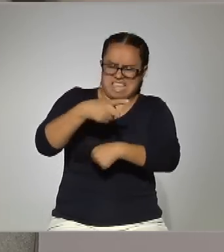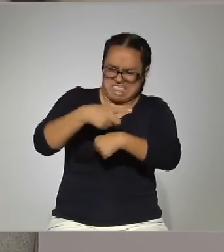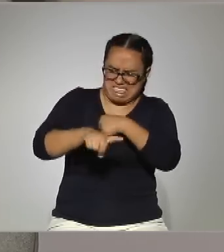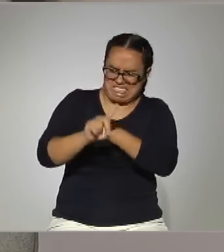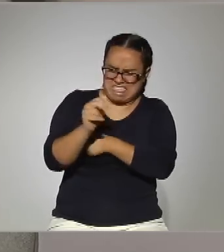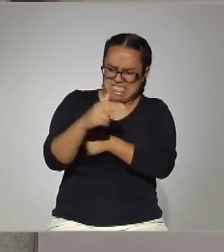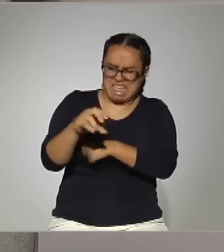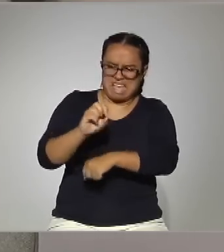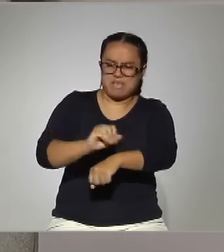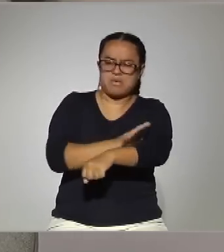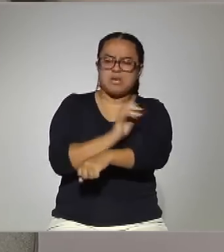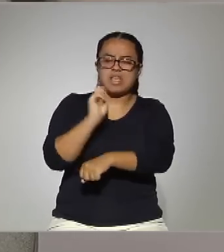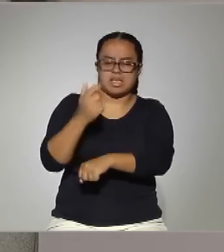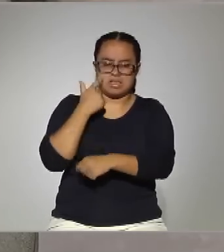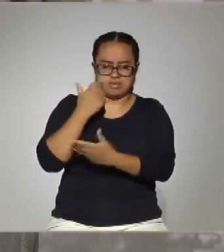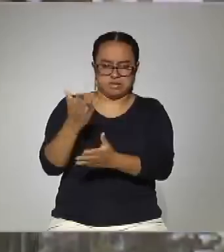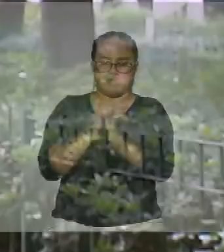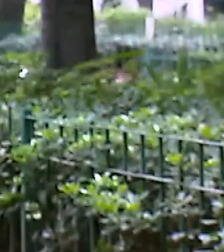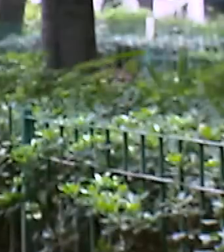Acompáñame a verla.